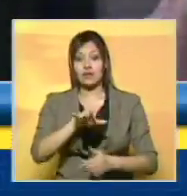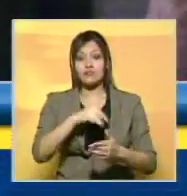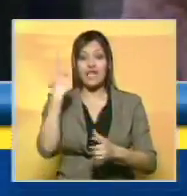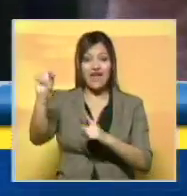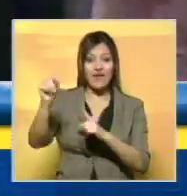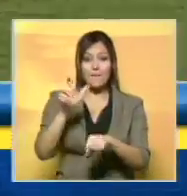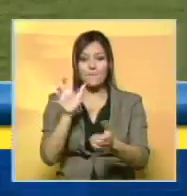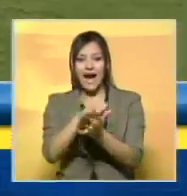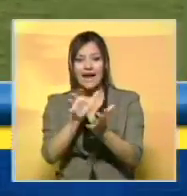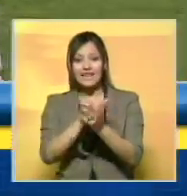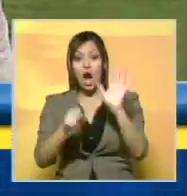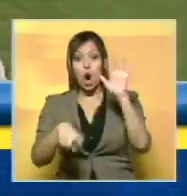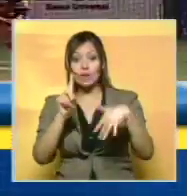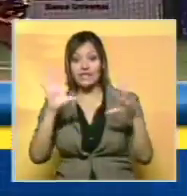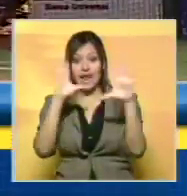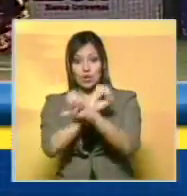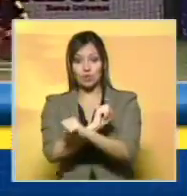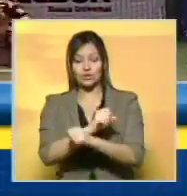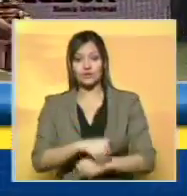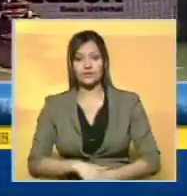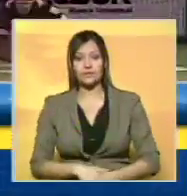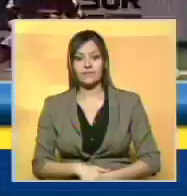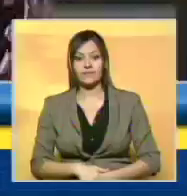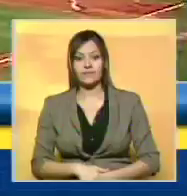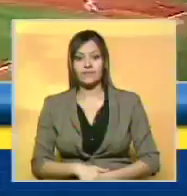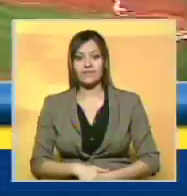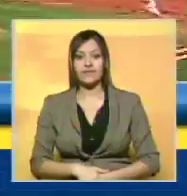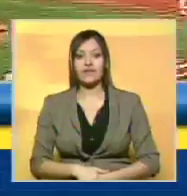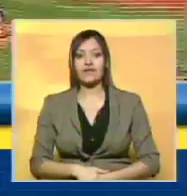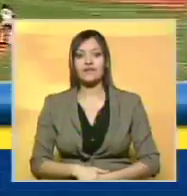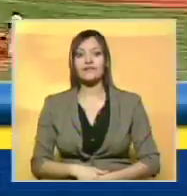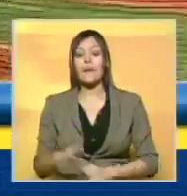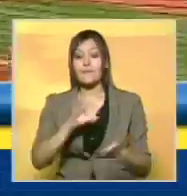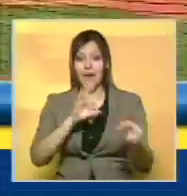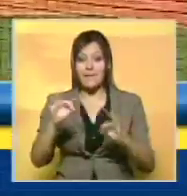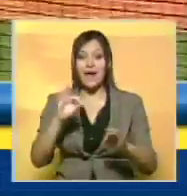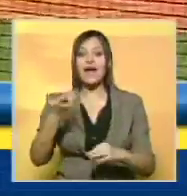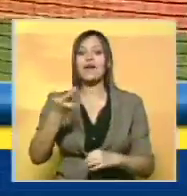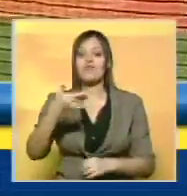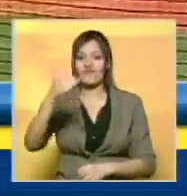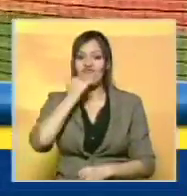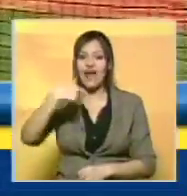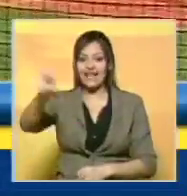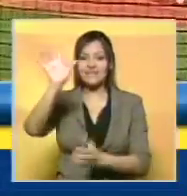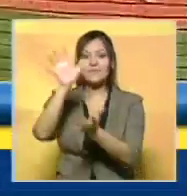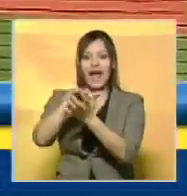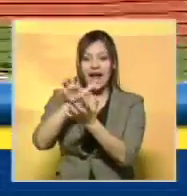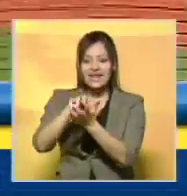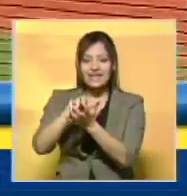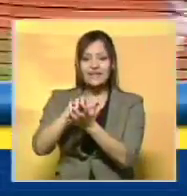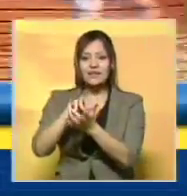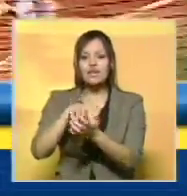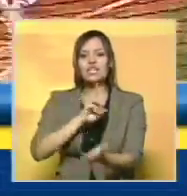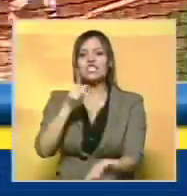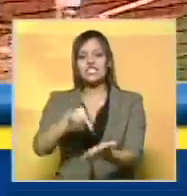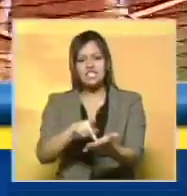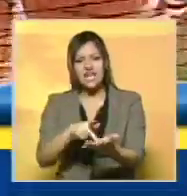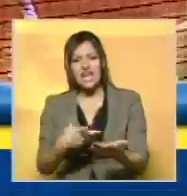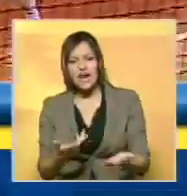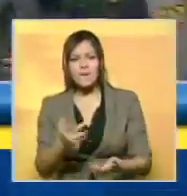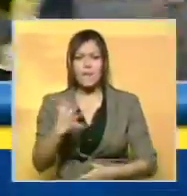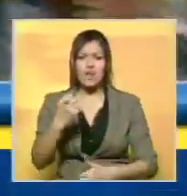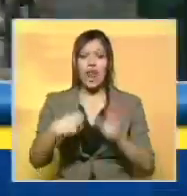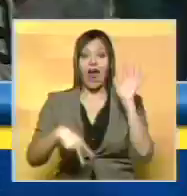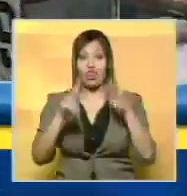Margarita a las 11 de la noche. En un charter vía Valencia-Margarita, donde llegaremos a golpe